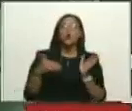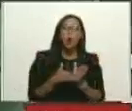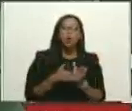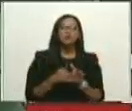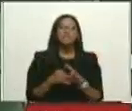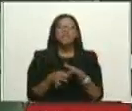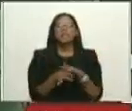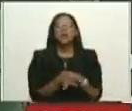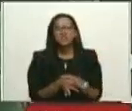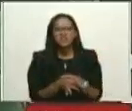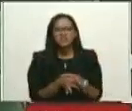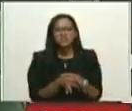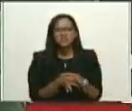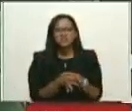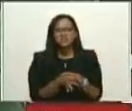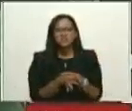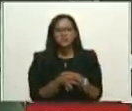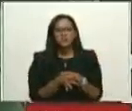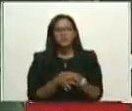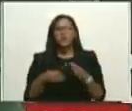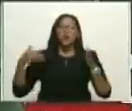caudillismo, contra el